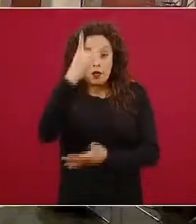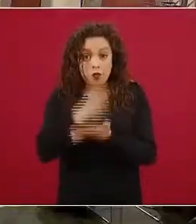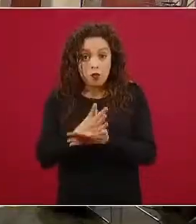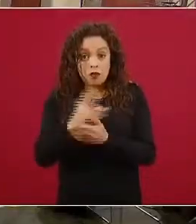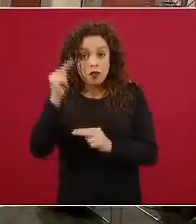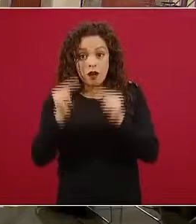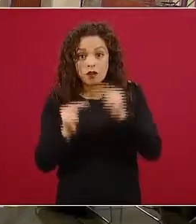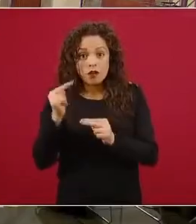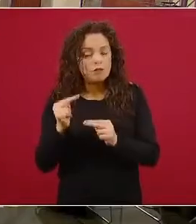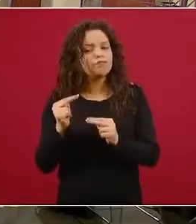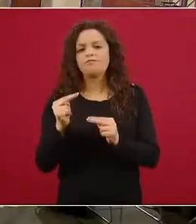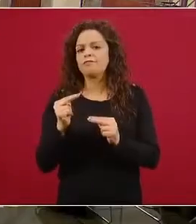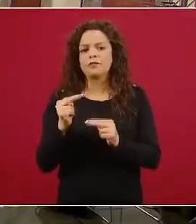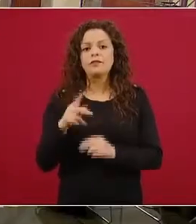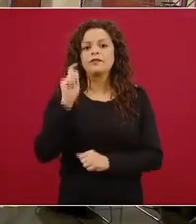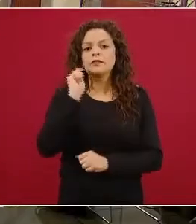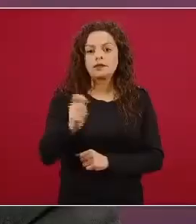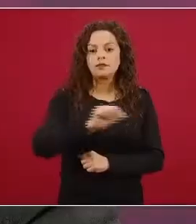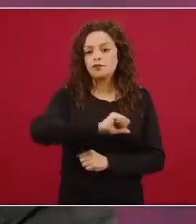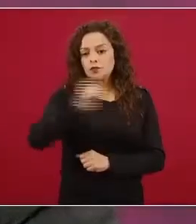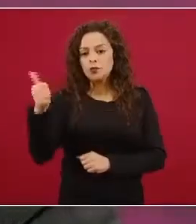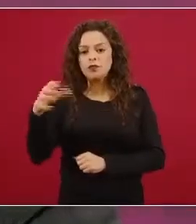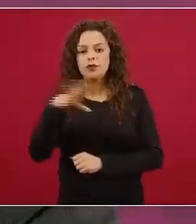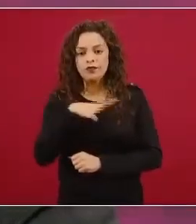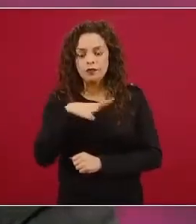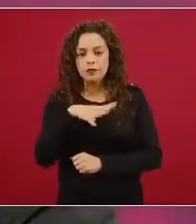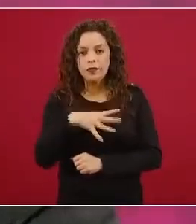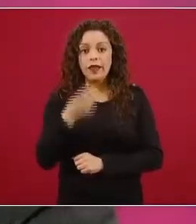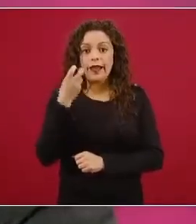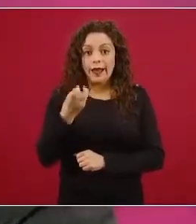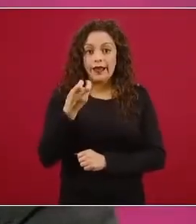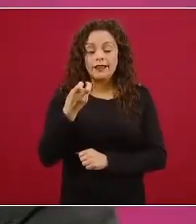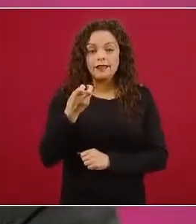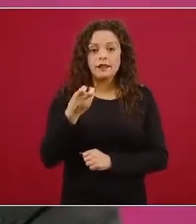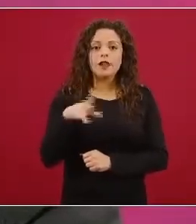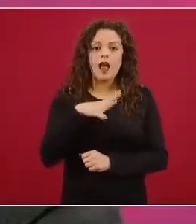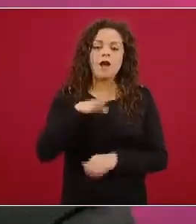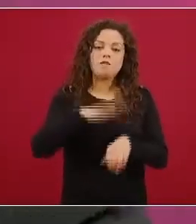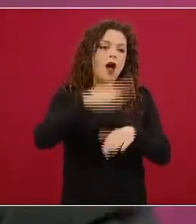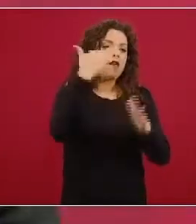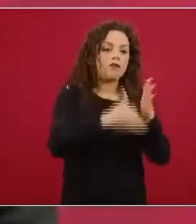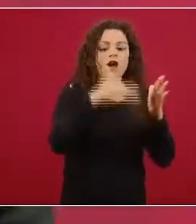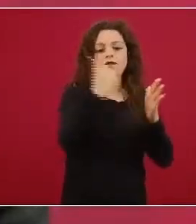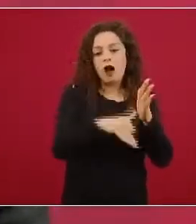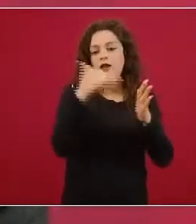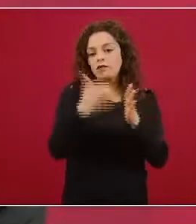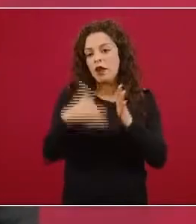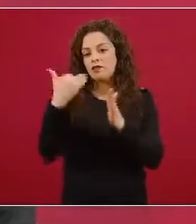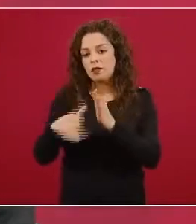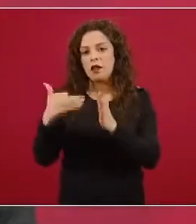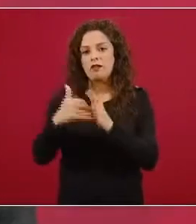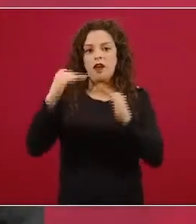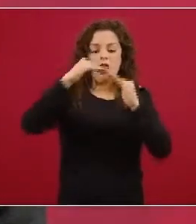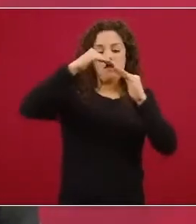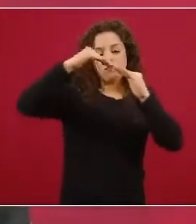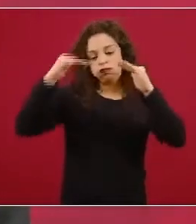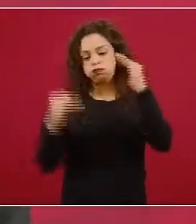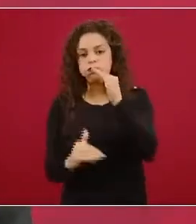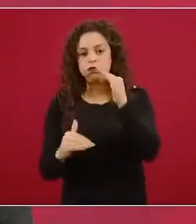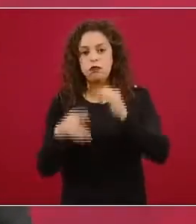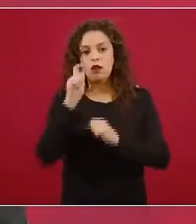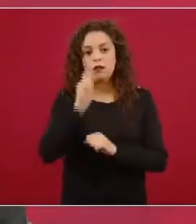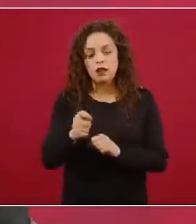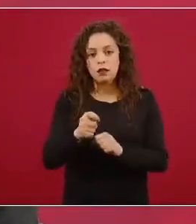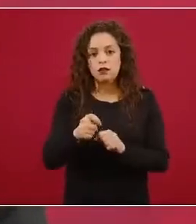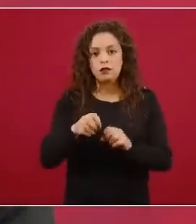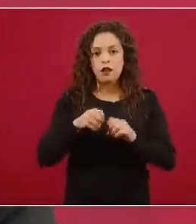pero incluye el primer nivel de atención, y es donde se encuentra la mayor carencia. La desigualdad en la